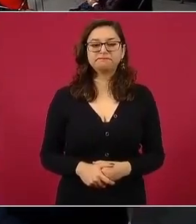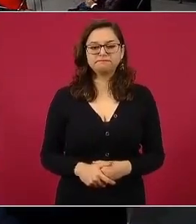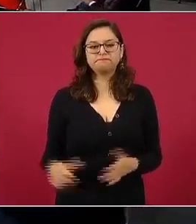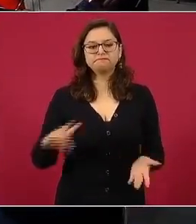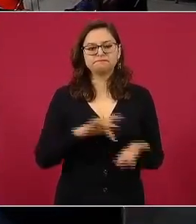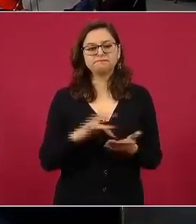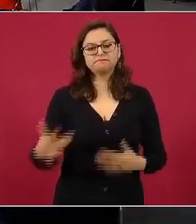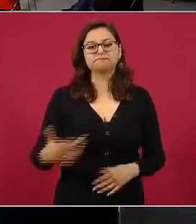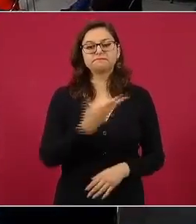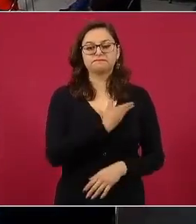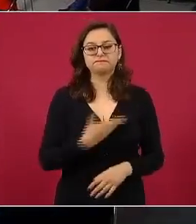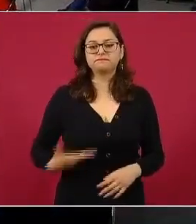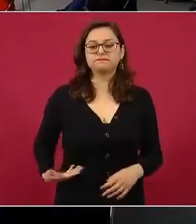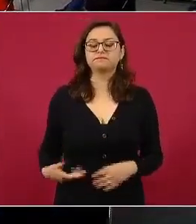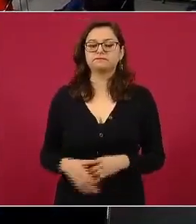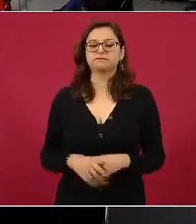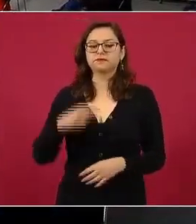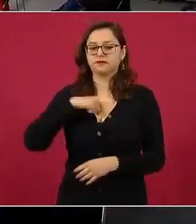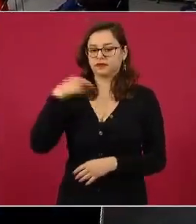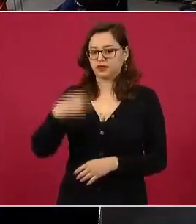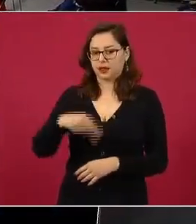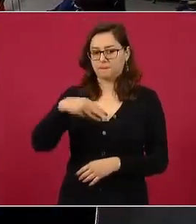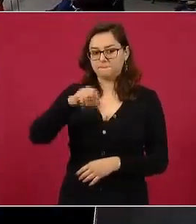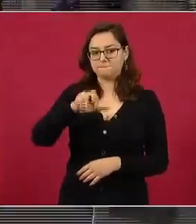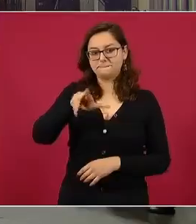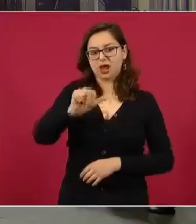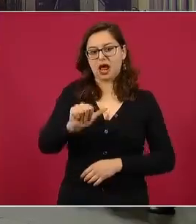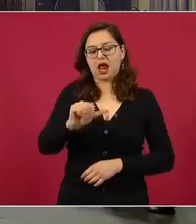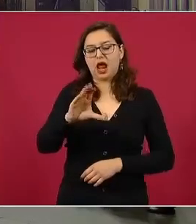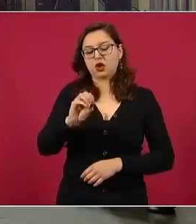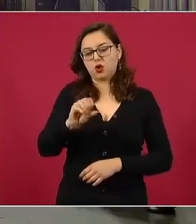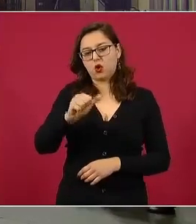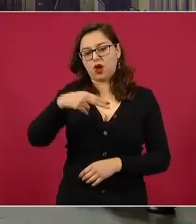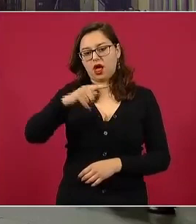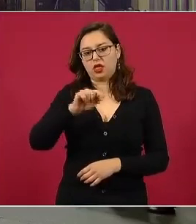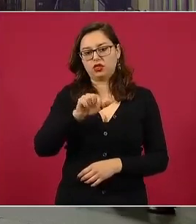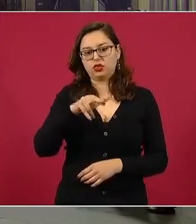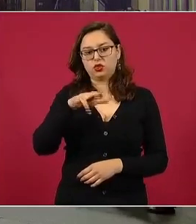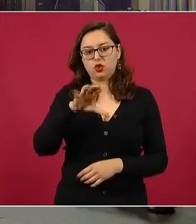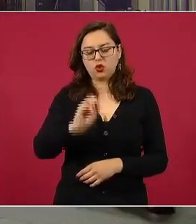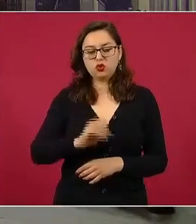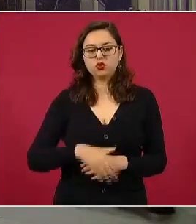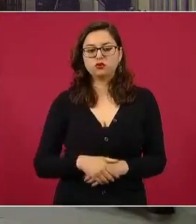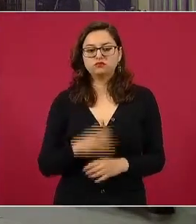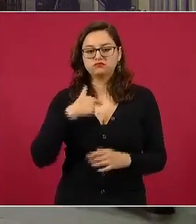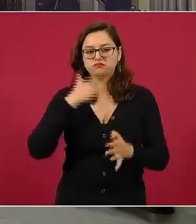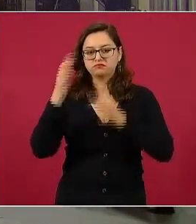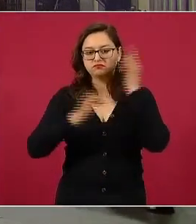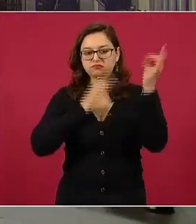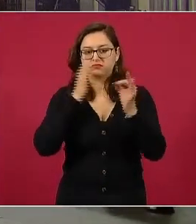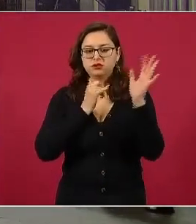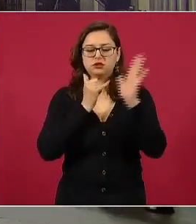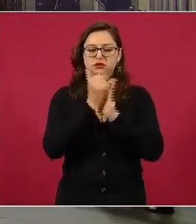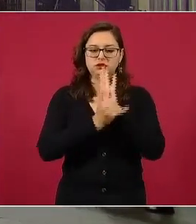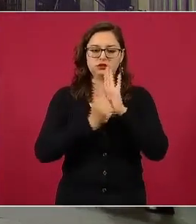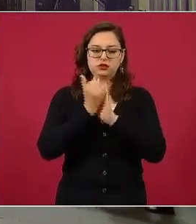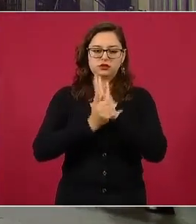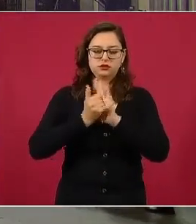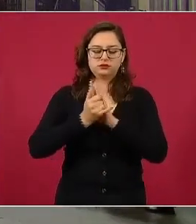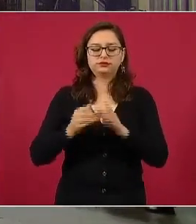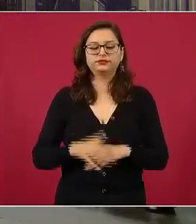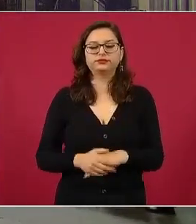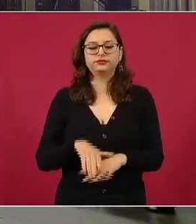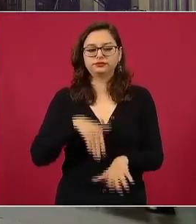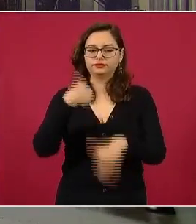Gracias, presidente. Marco Antonio Olvera, de la revista Énfasis y del canal Marco Olvera Oficial en YouTube. Presidente, el próximo